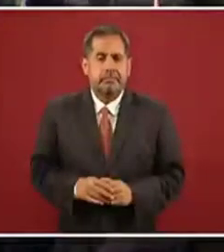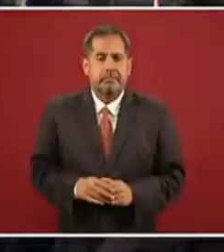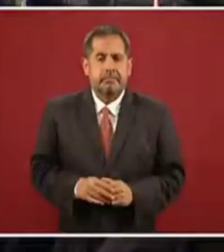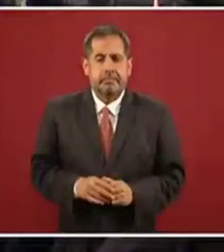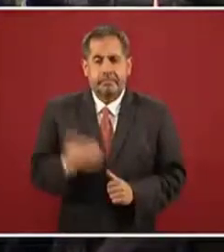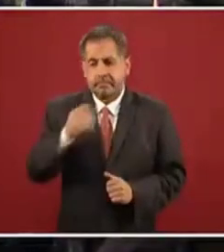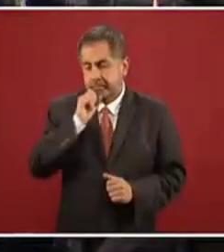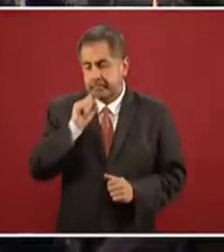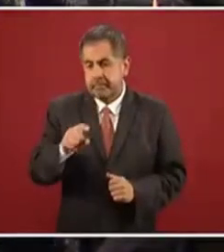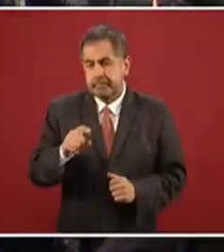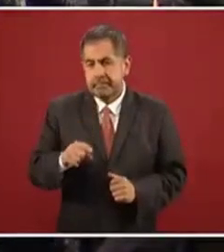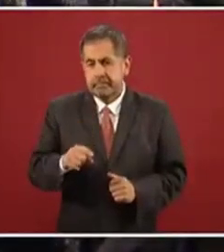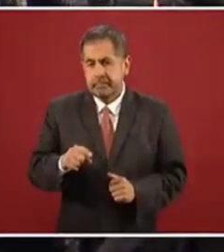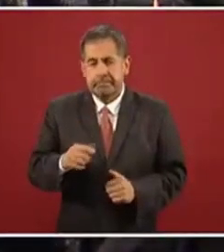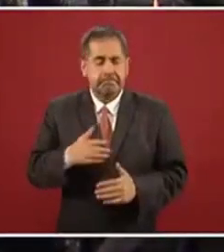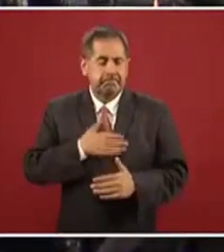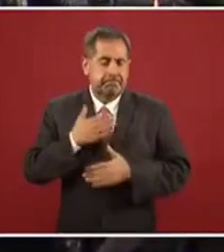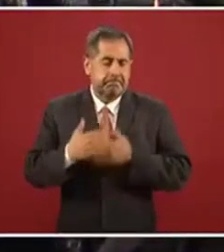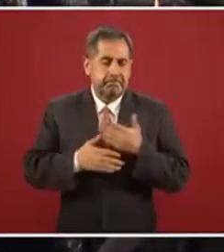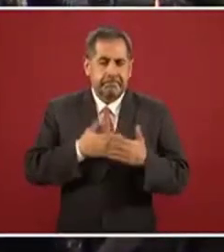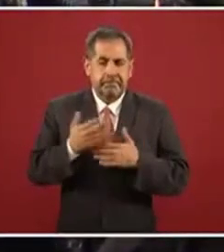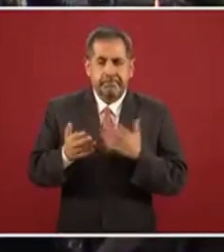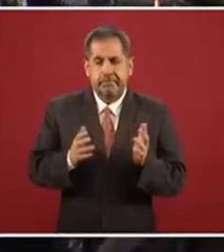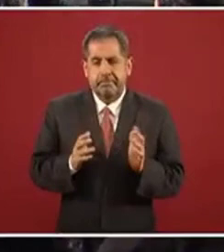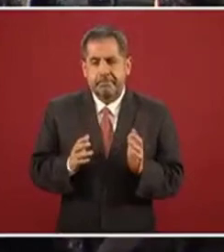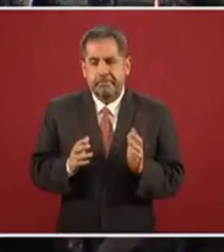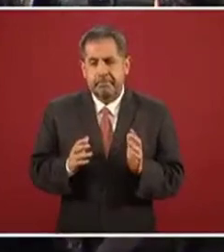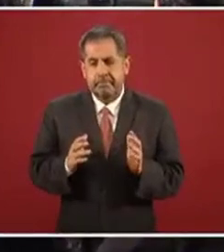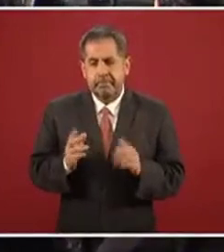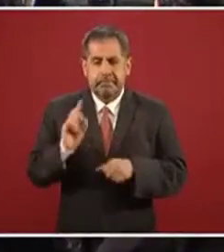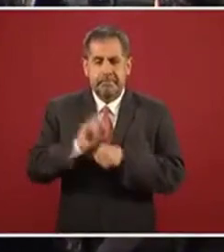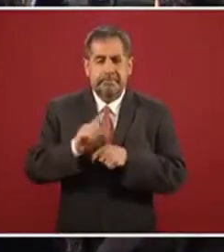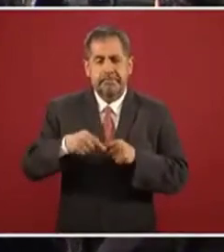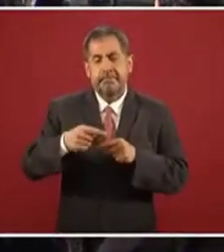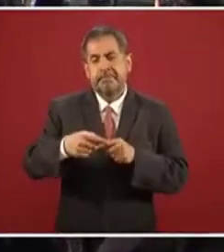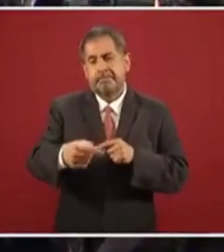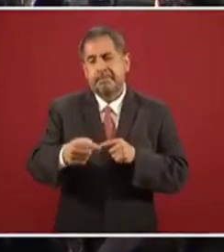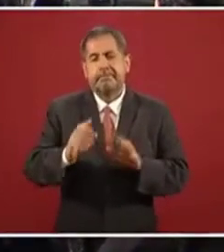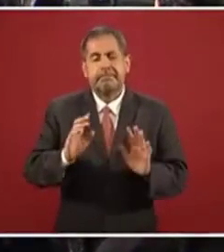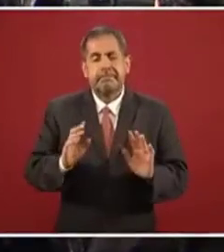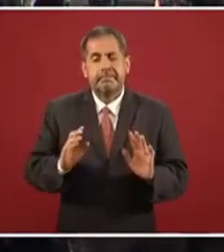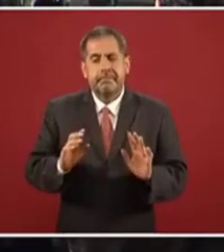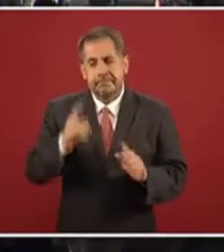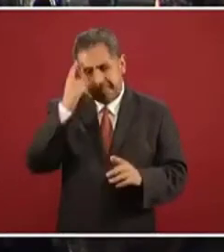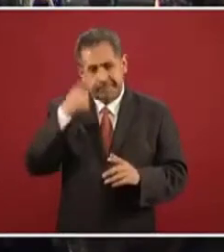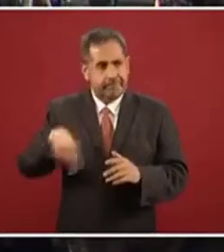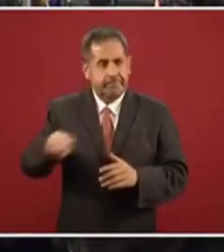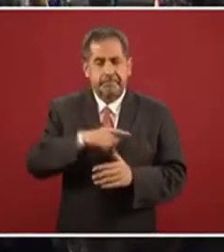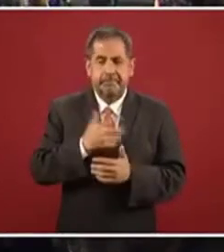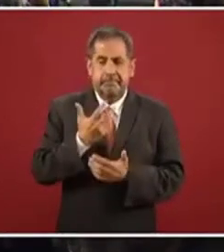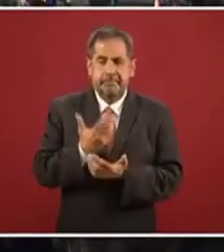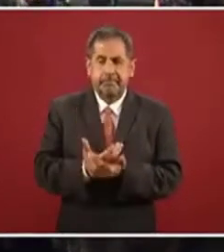y que disfrutemos los días que vamos a tener de descanso